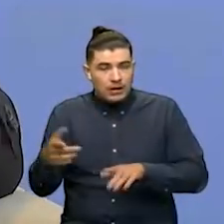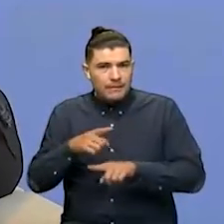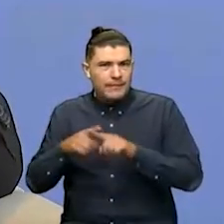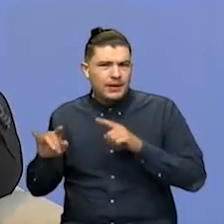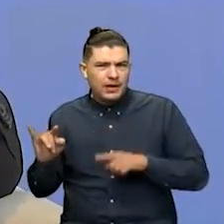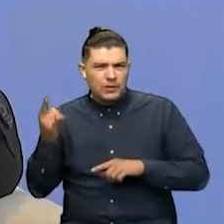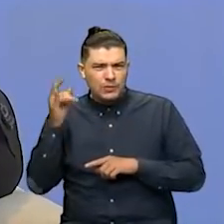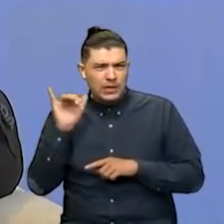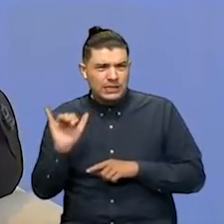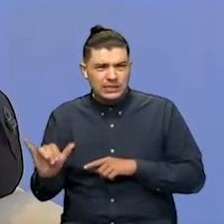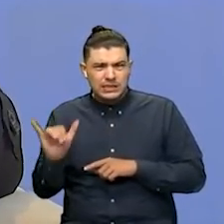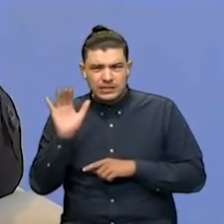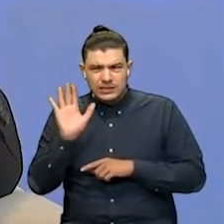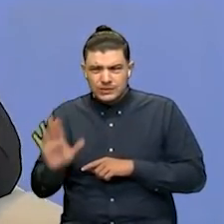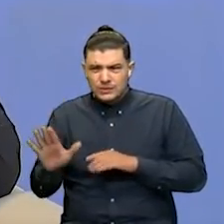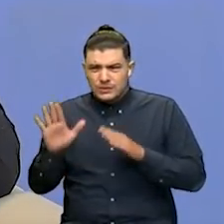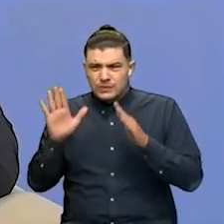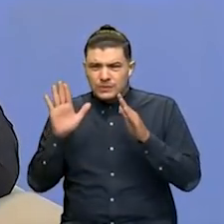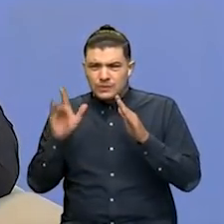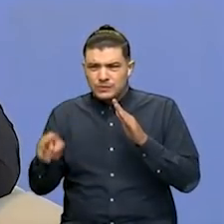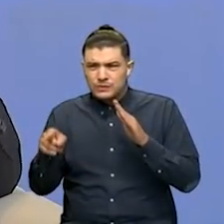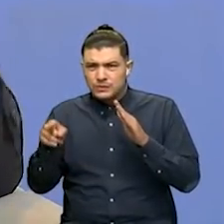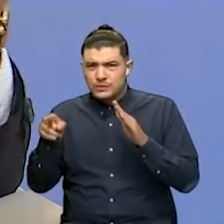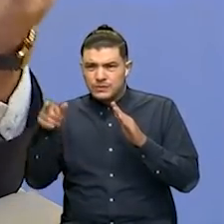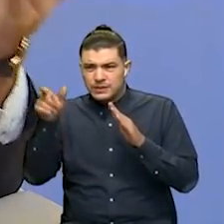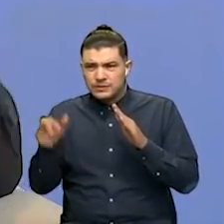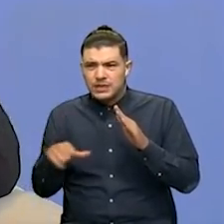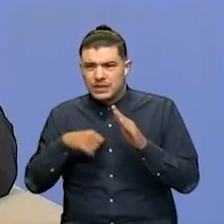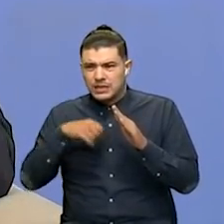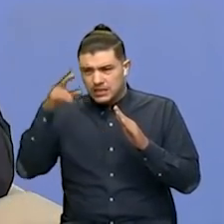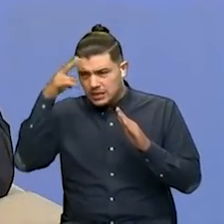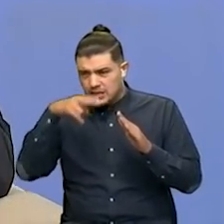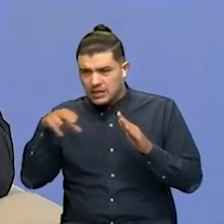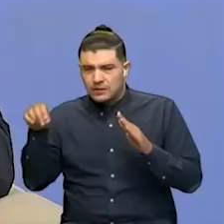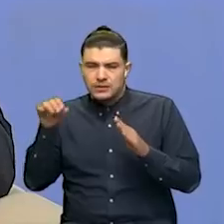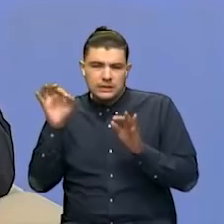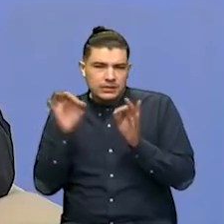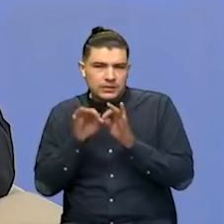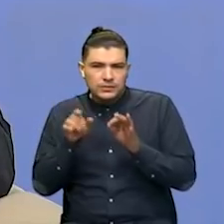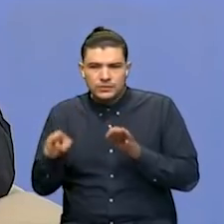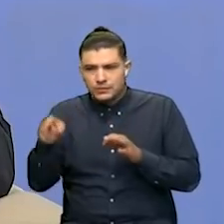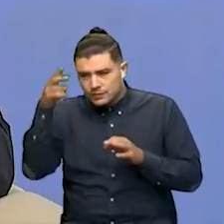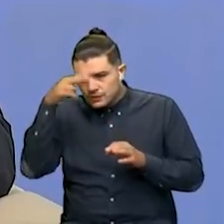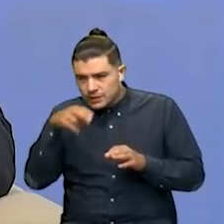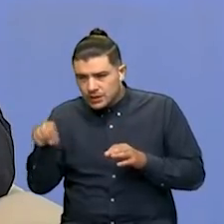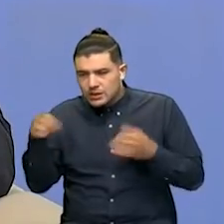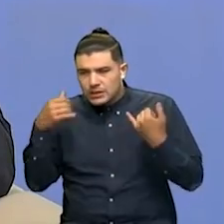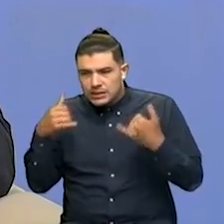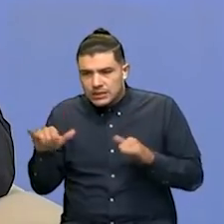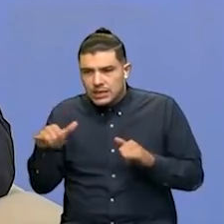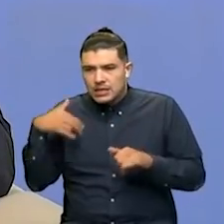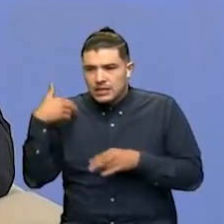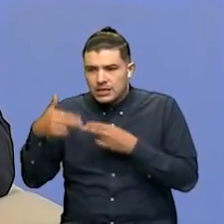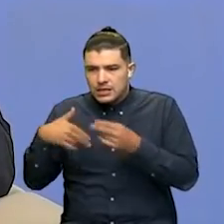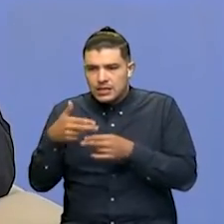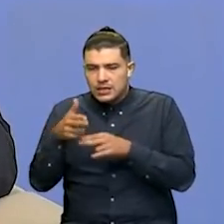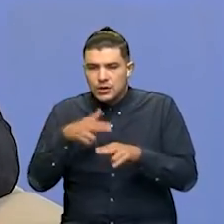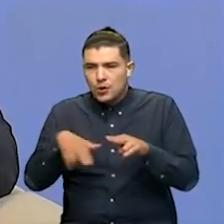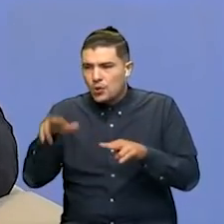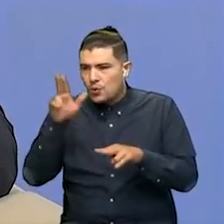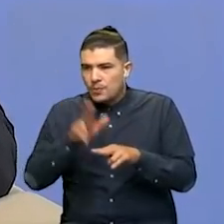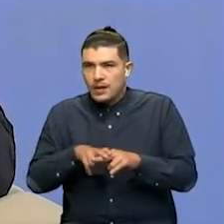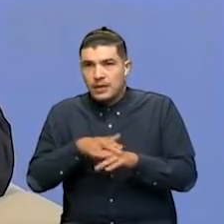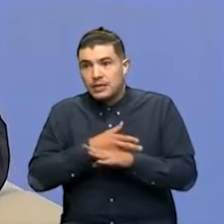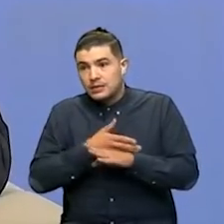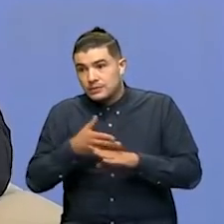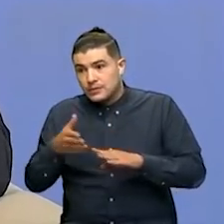así ese señor tenía hijos. Simplemente sí, es pasaría hijos. A los hijos, a hacer la sucesión de manera normal.